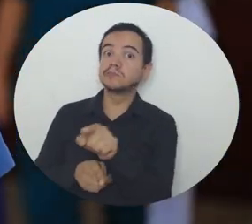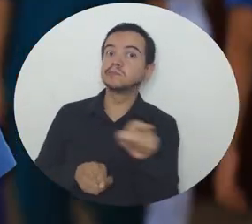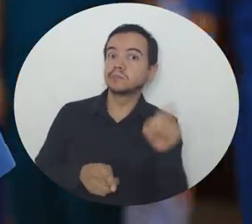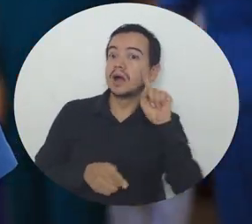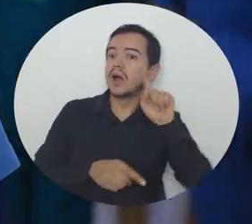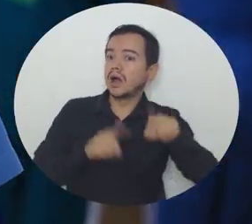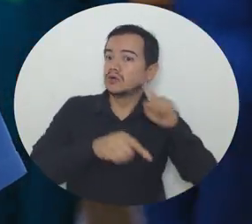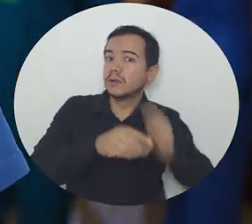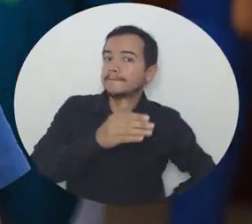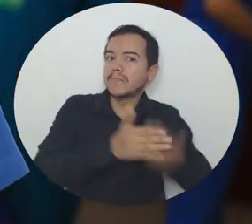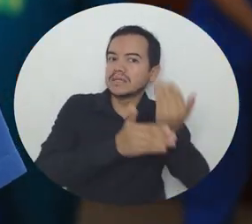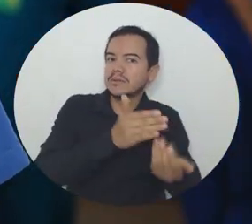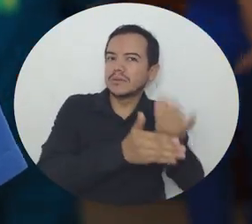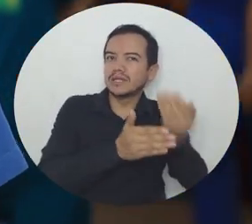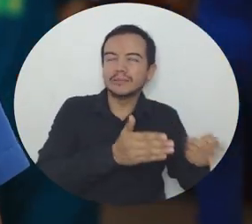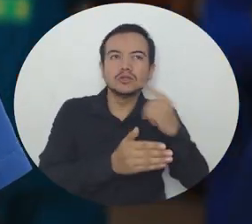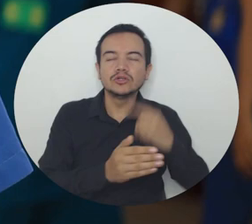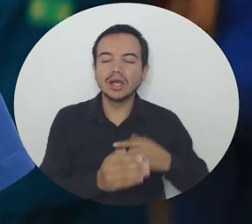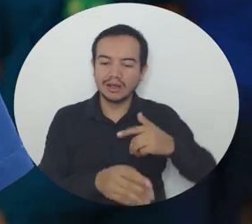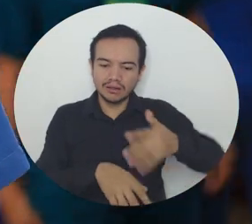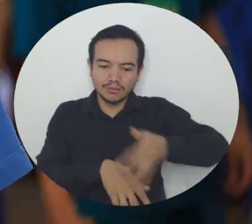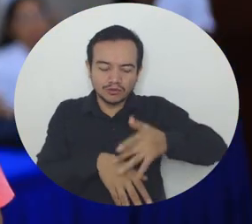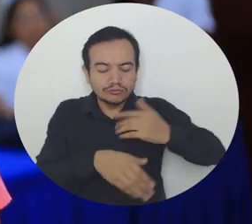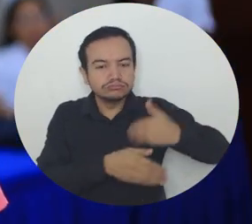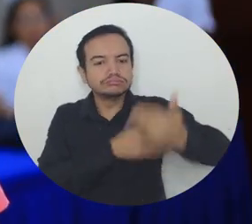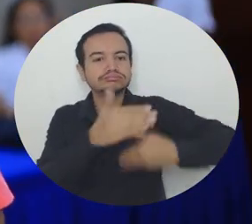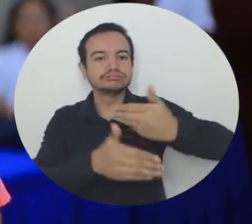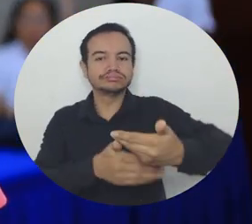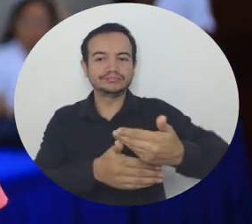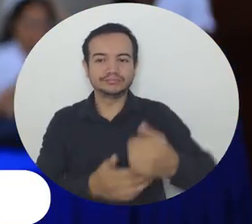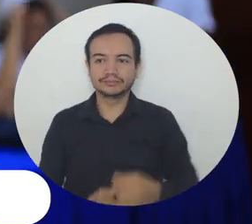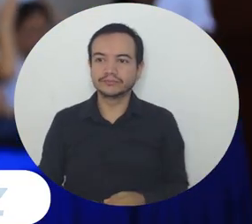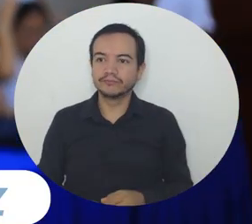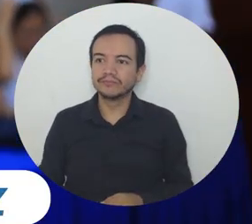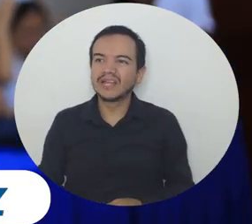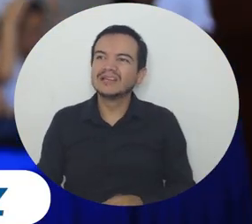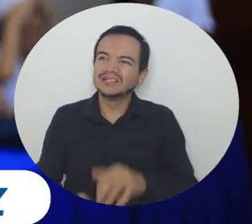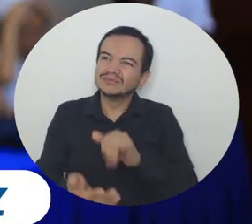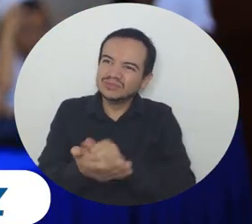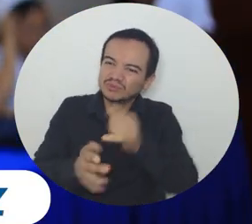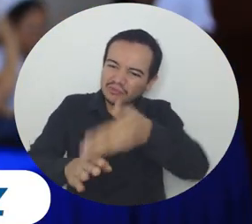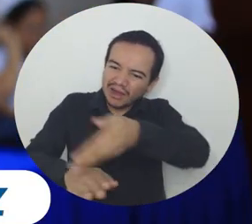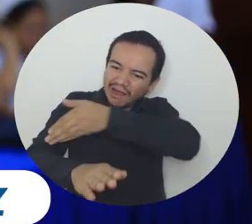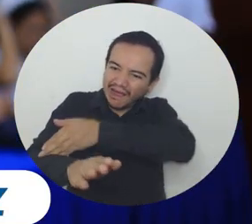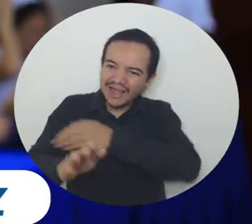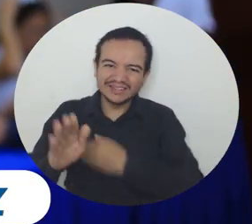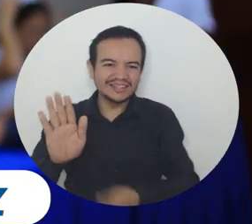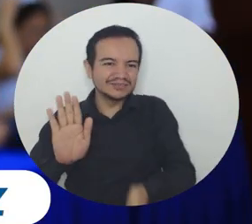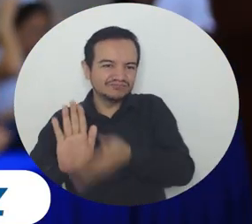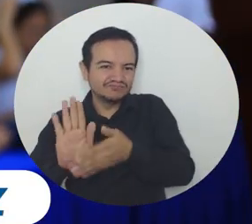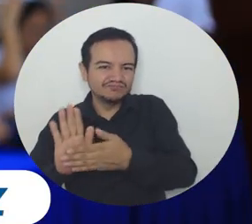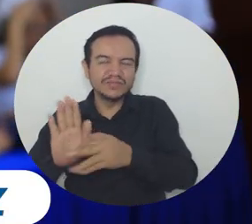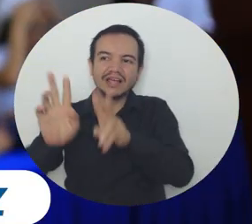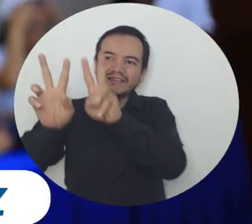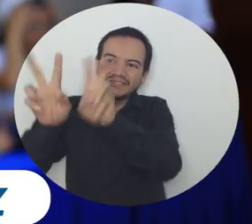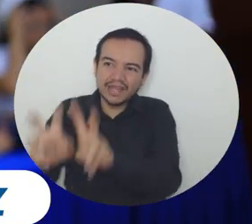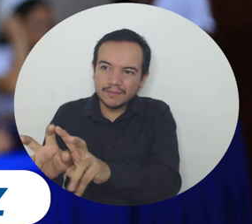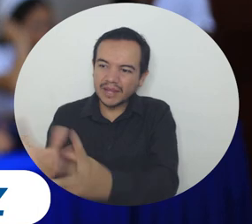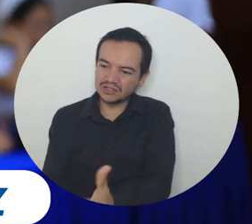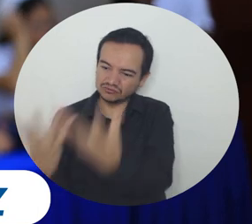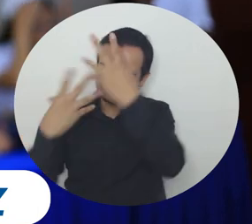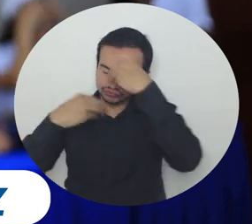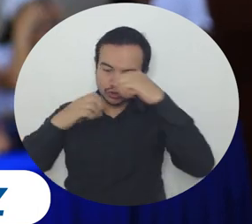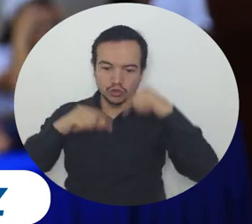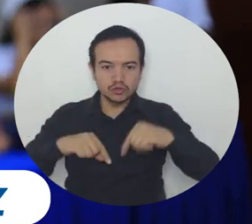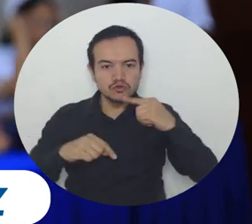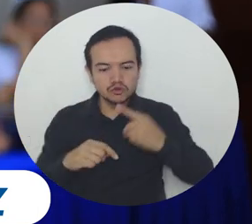están iniciando, adquirir conocimientos, animarse. Todas las bases, todos los soportes teóricos y científicos, desde